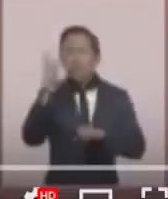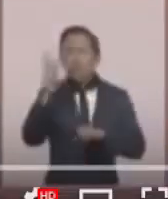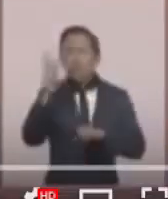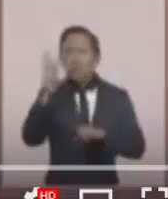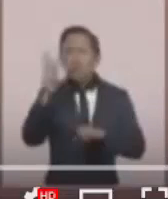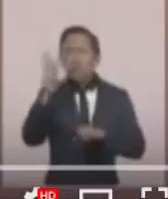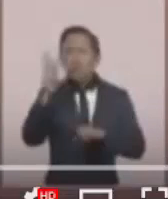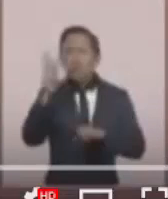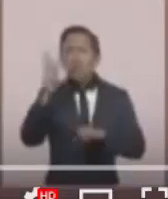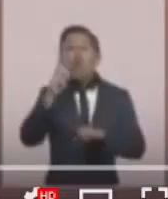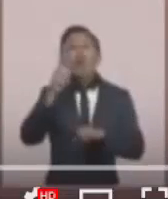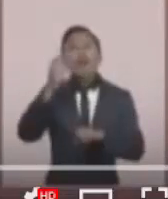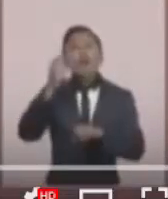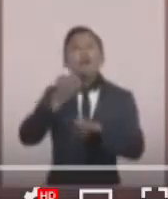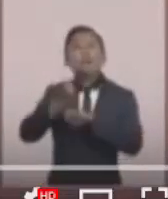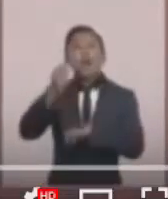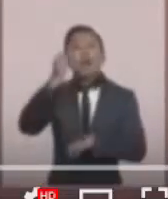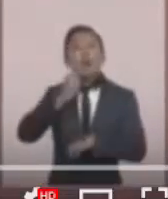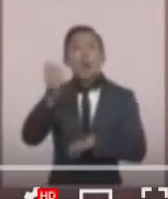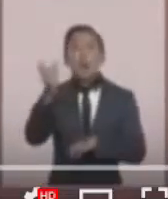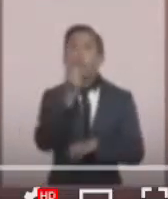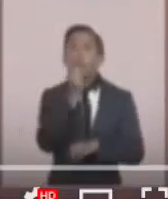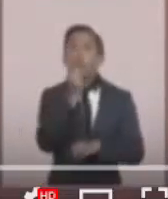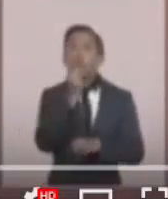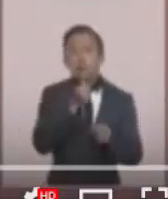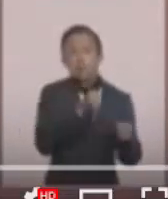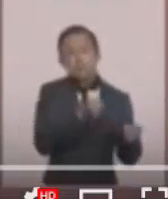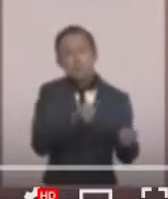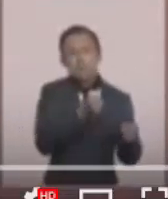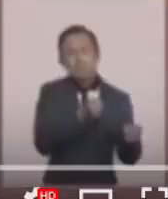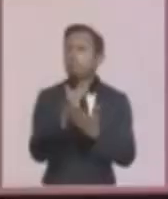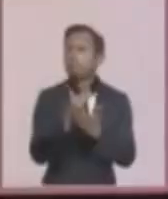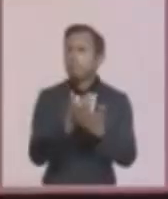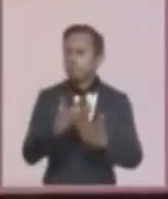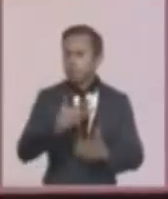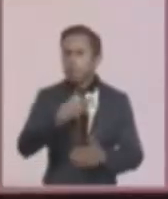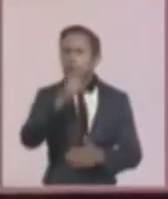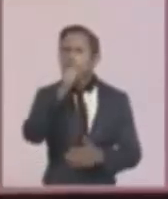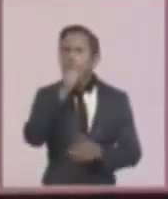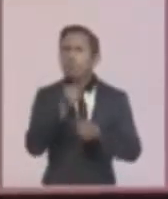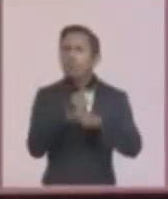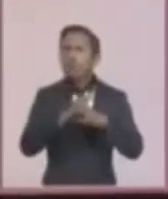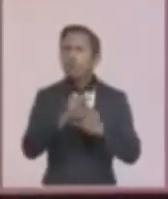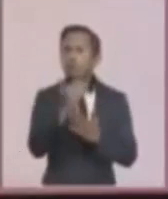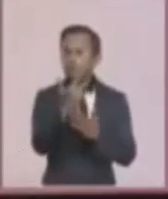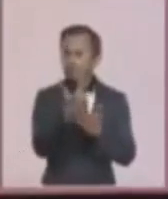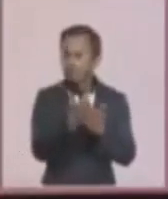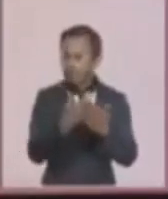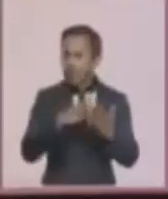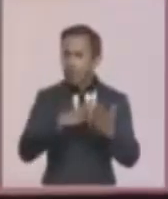Ay Dios. Vale, y va la última vez de esta parte. Pinches furros. Vale. Te quieres acostar. Y traje.